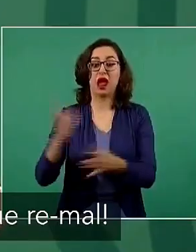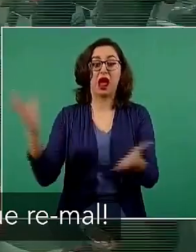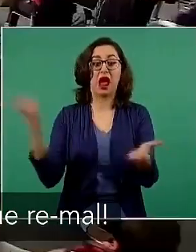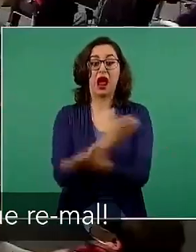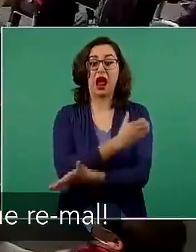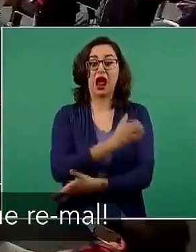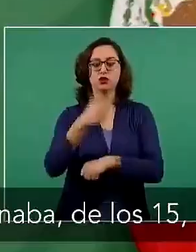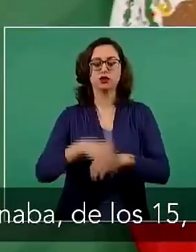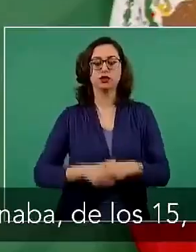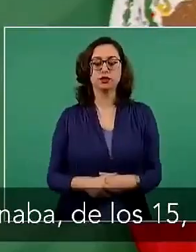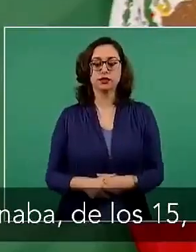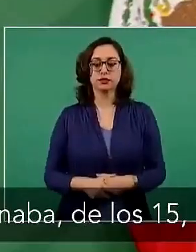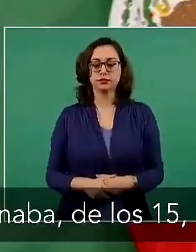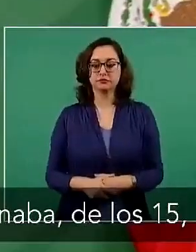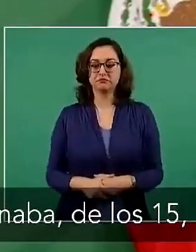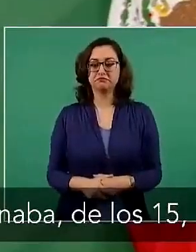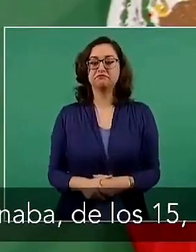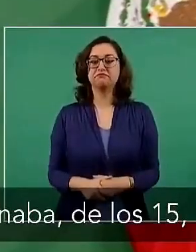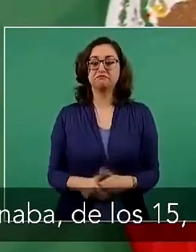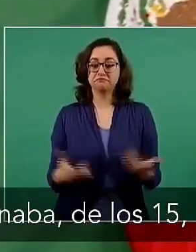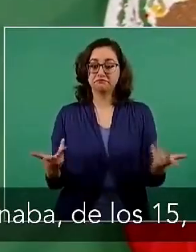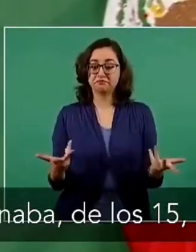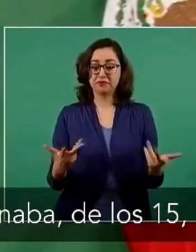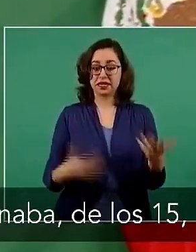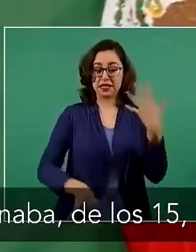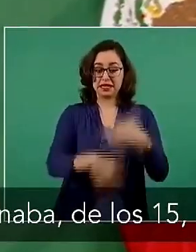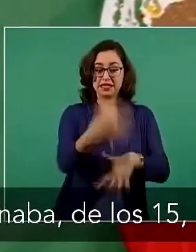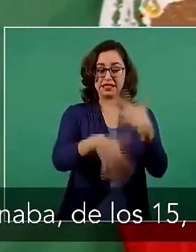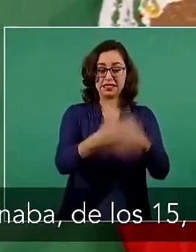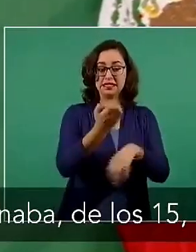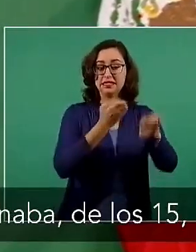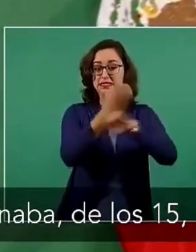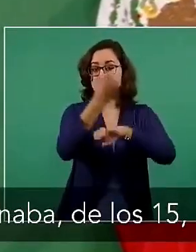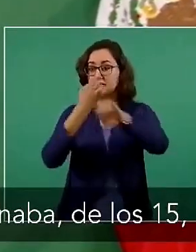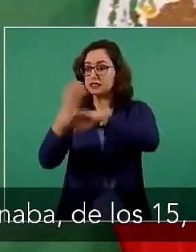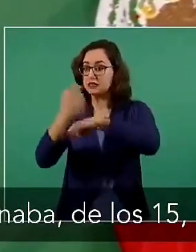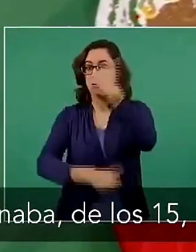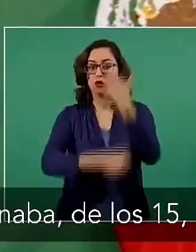Nos fue re mal. 11 de 15.